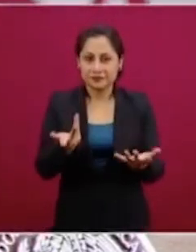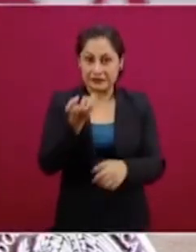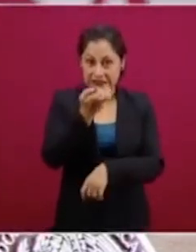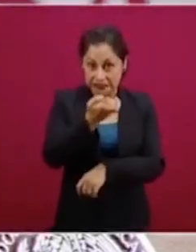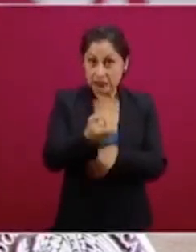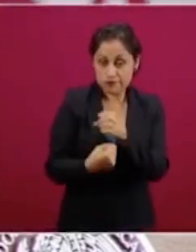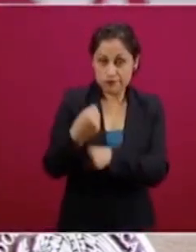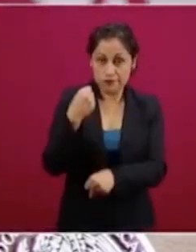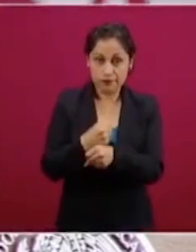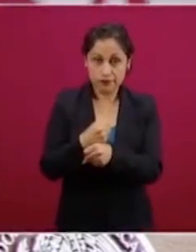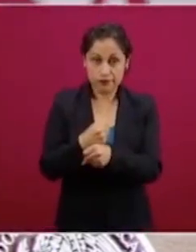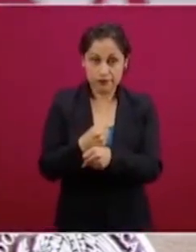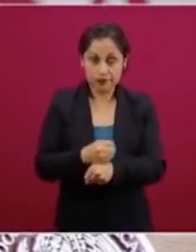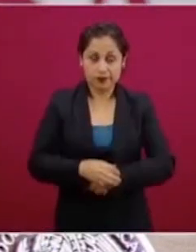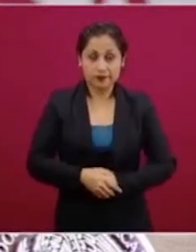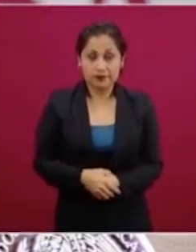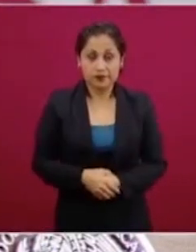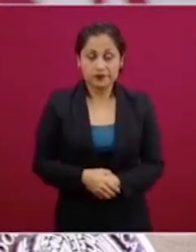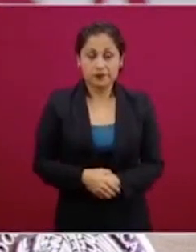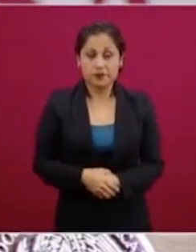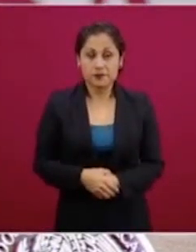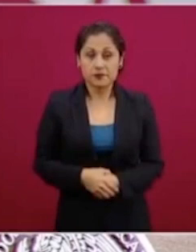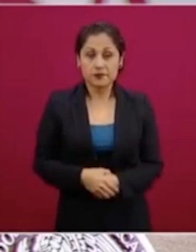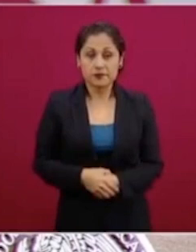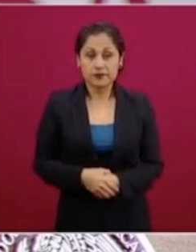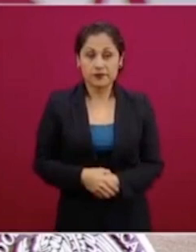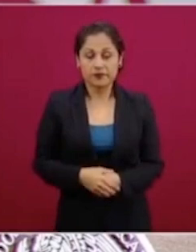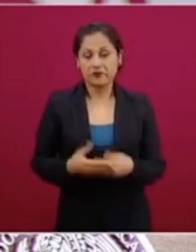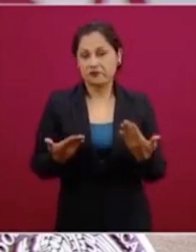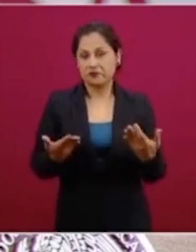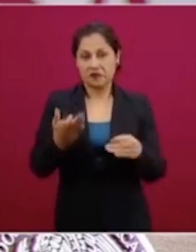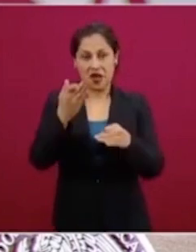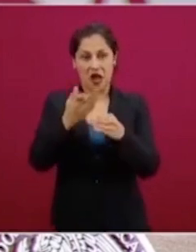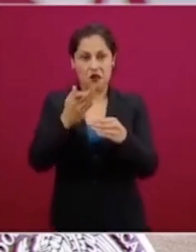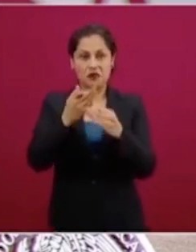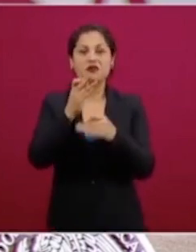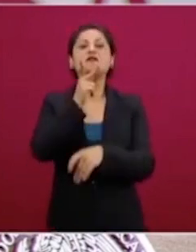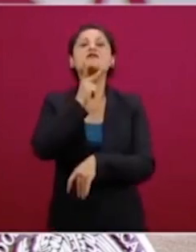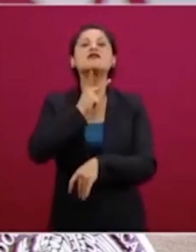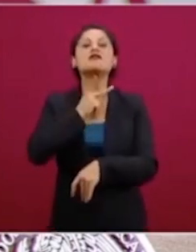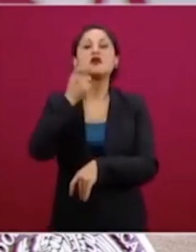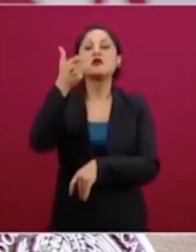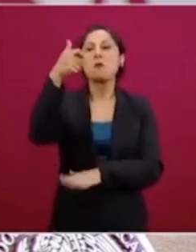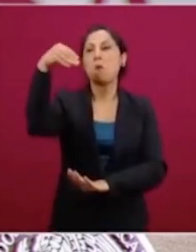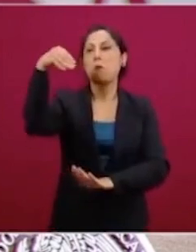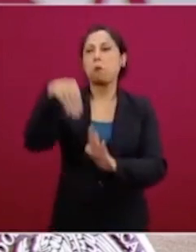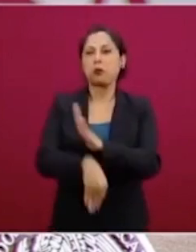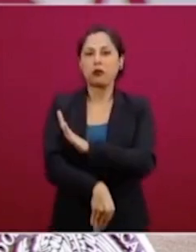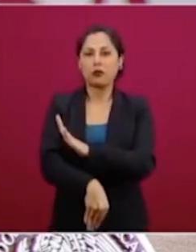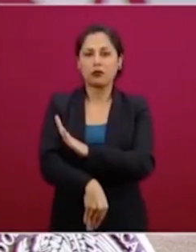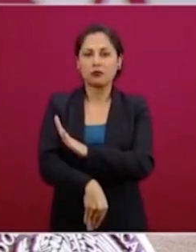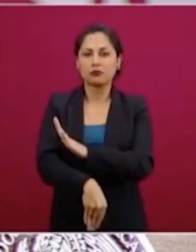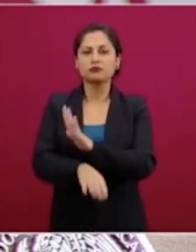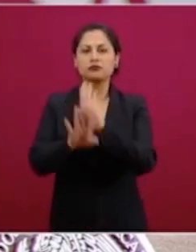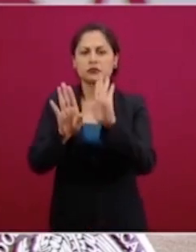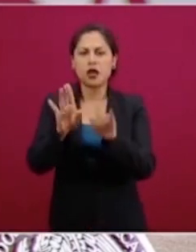nuevos, ahora que no tiene valor el petróleo, le podemos cerrar las